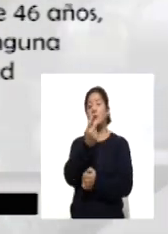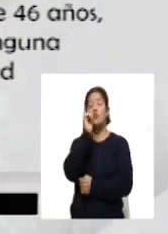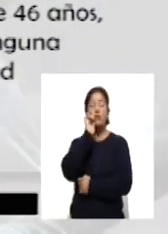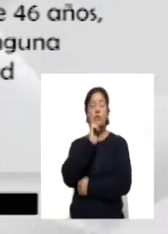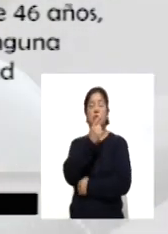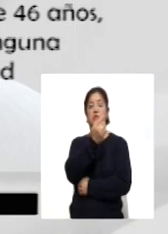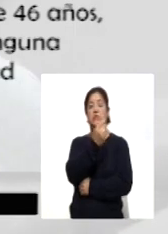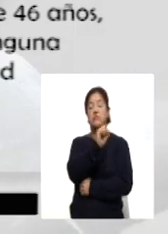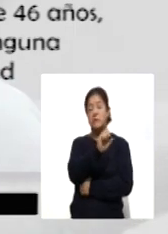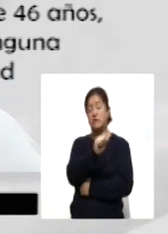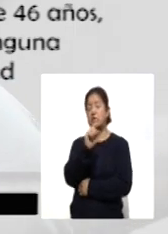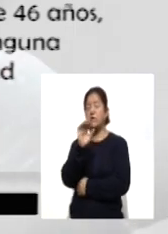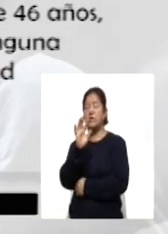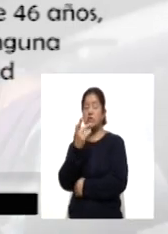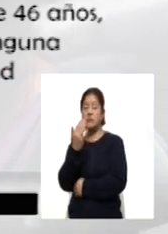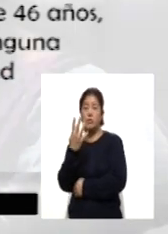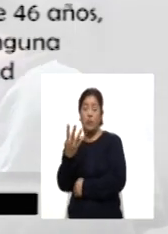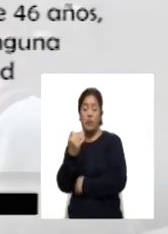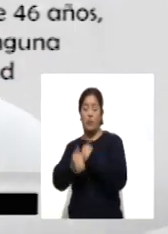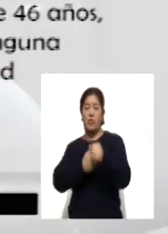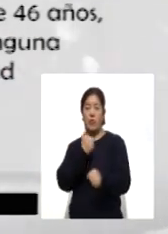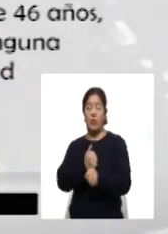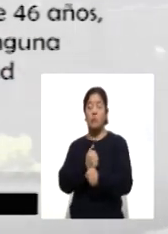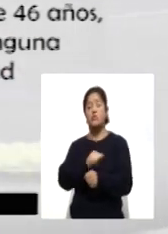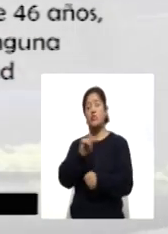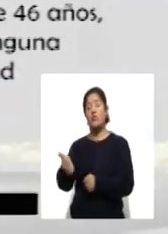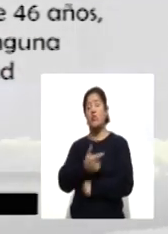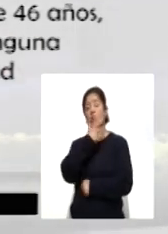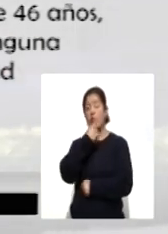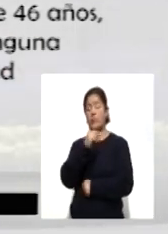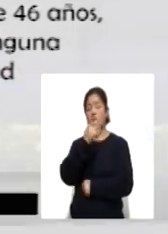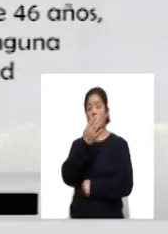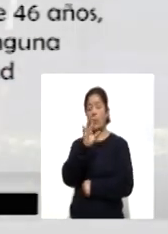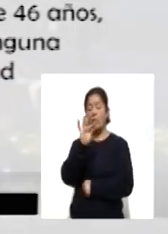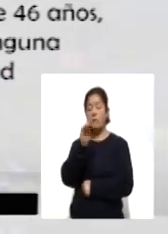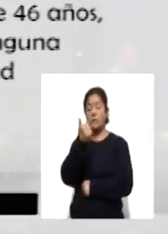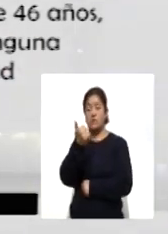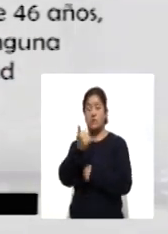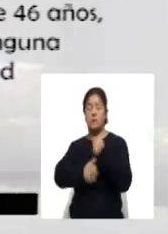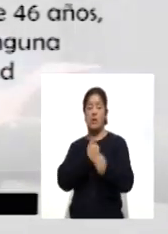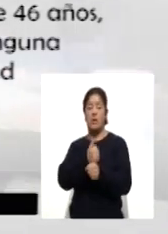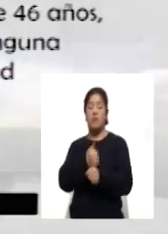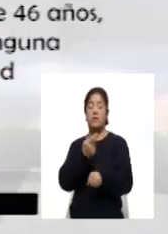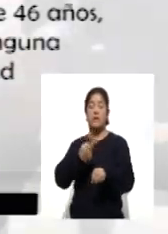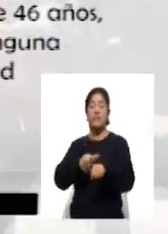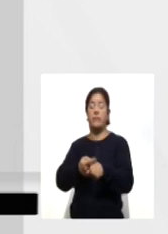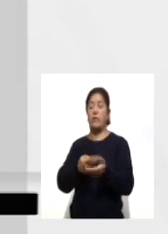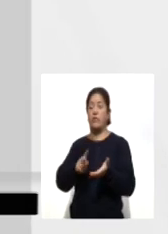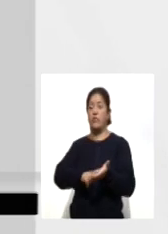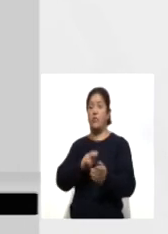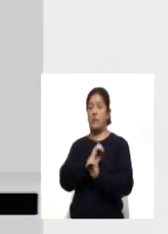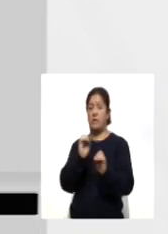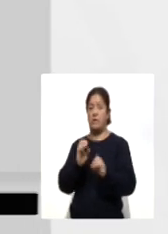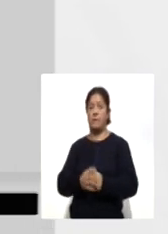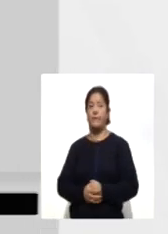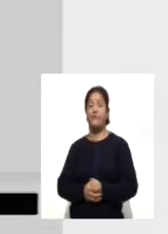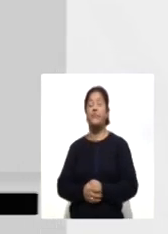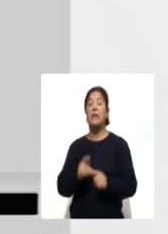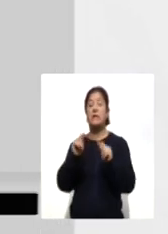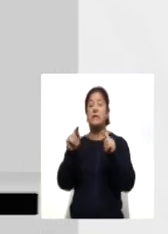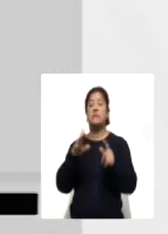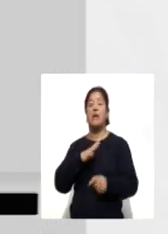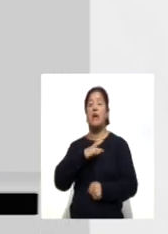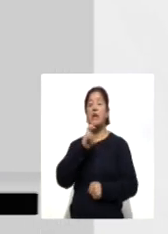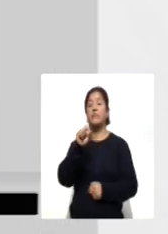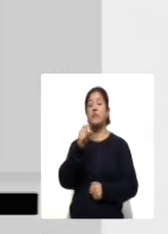60 y 54 años de edad y un hombre de 46 años, todos ellos sin ninguna comorbilidad. El estado registra